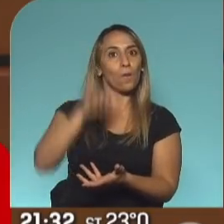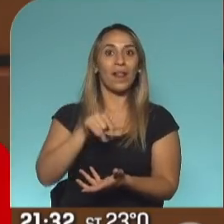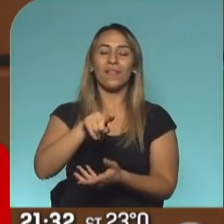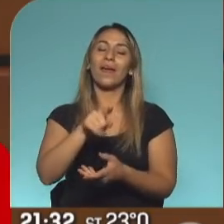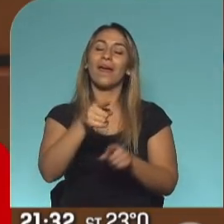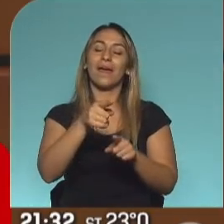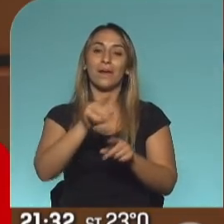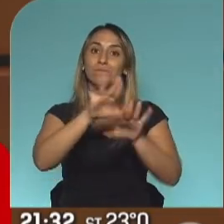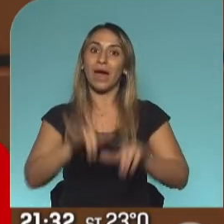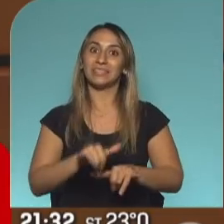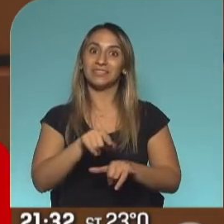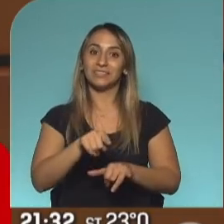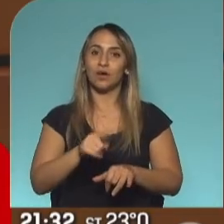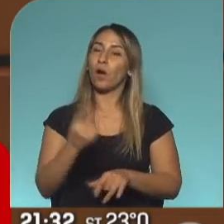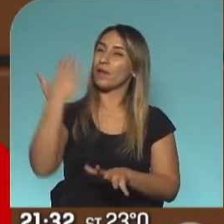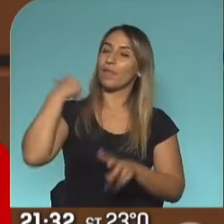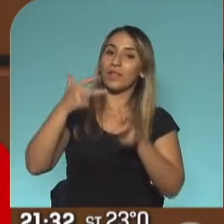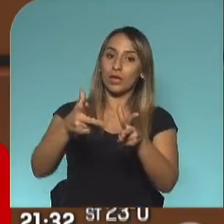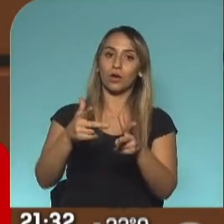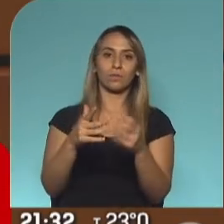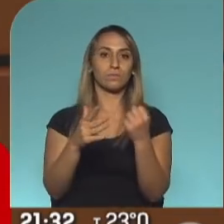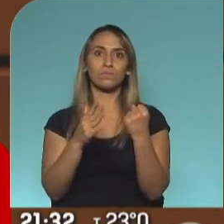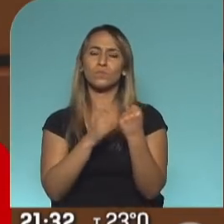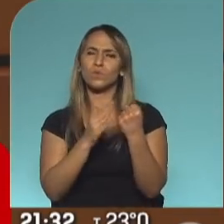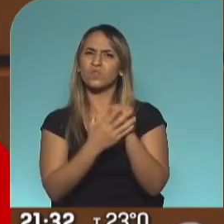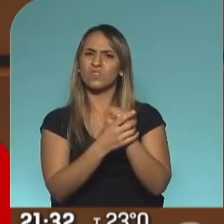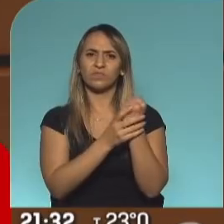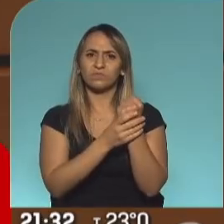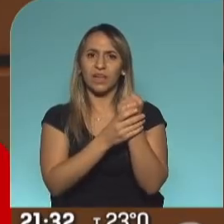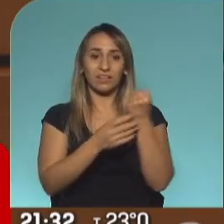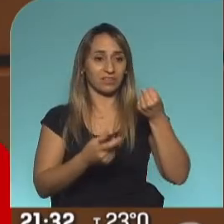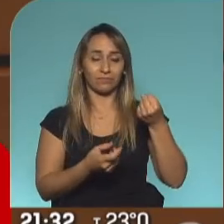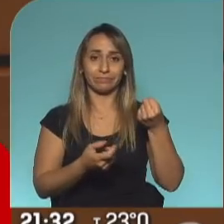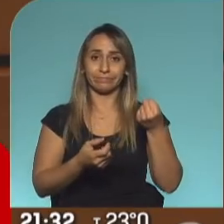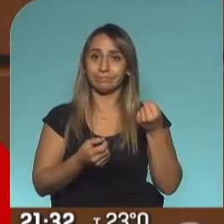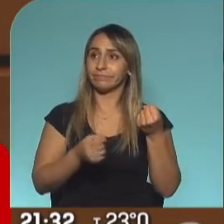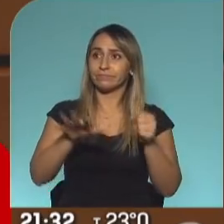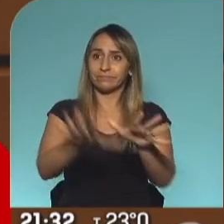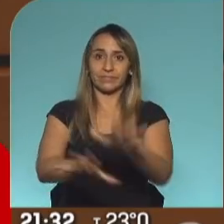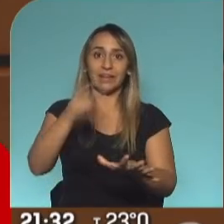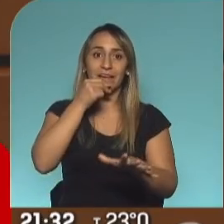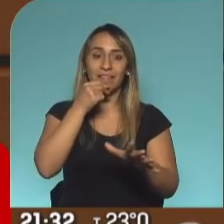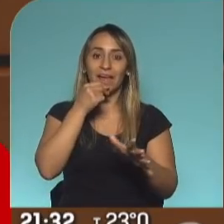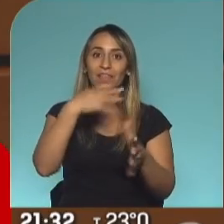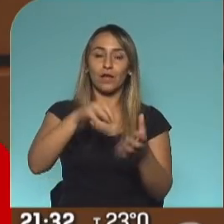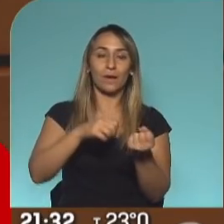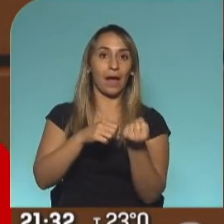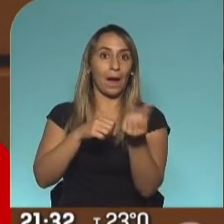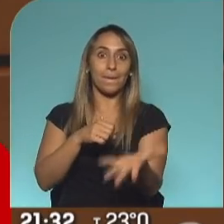dijo: los puños cerrados no siembran, solo siembren los puños que se